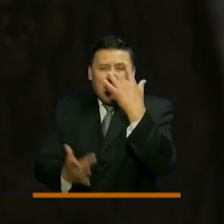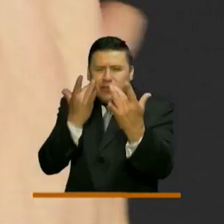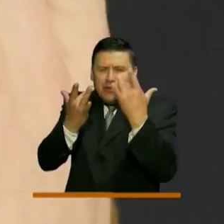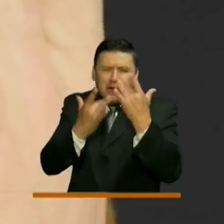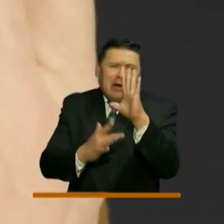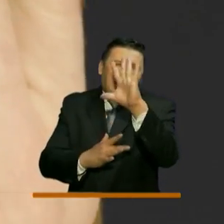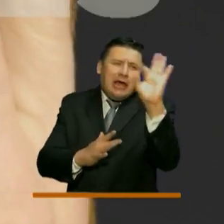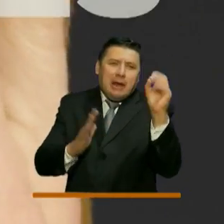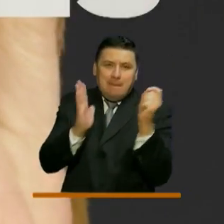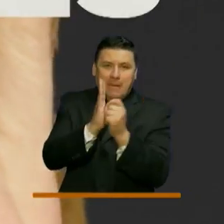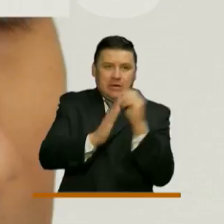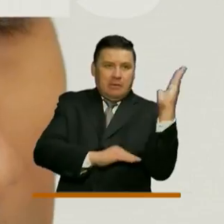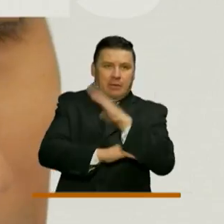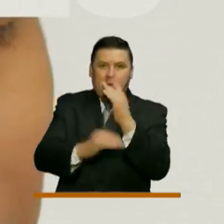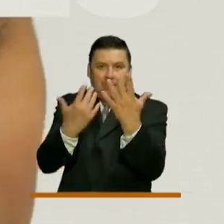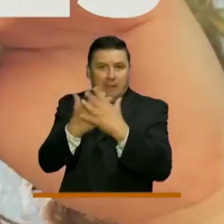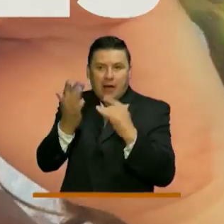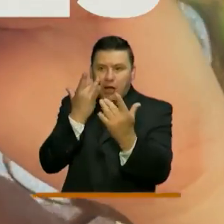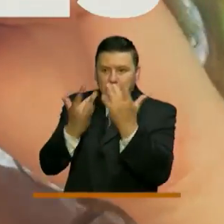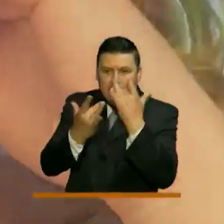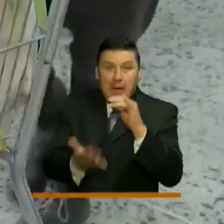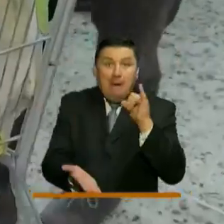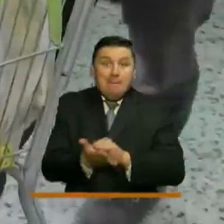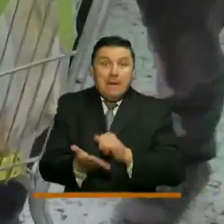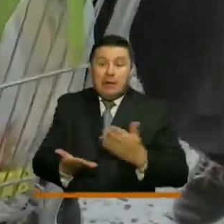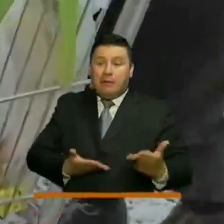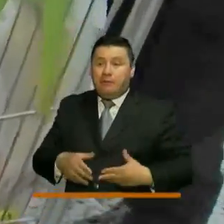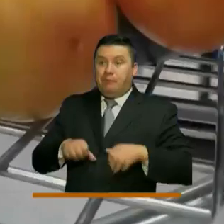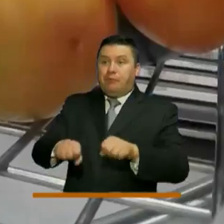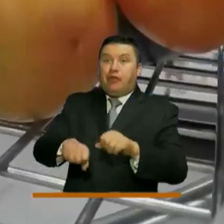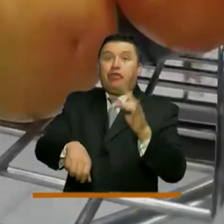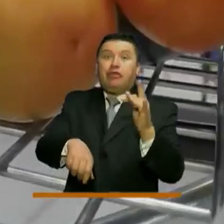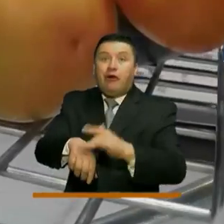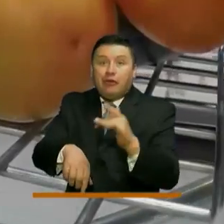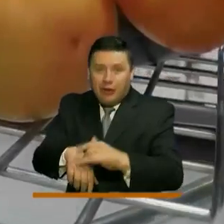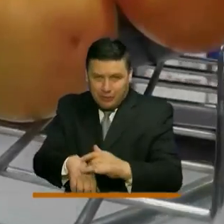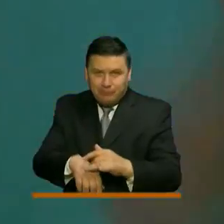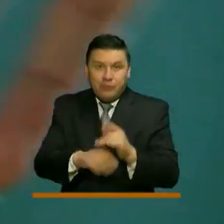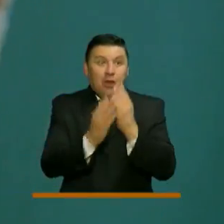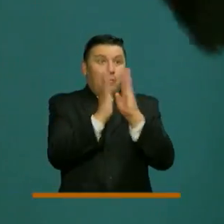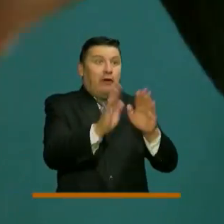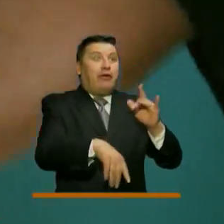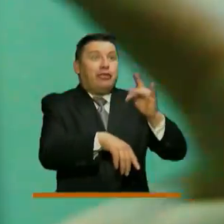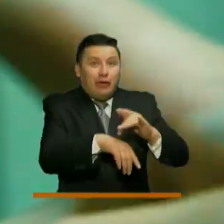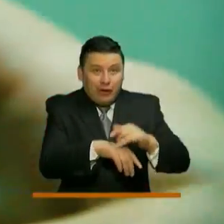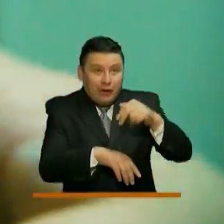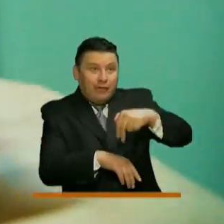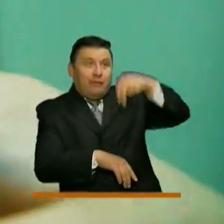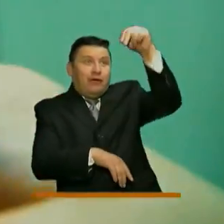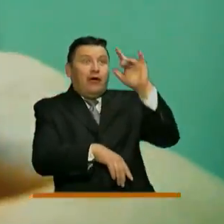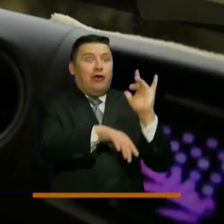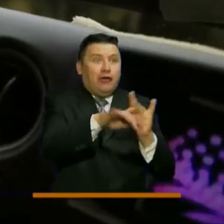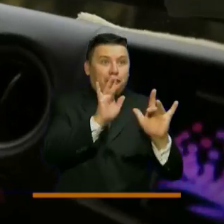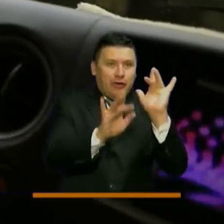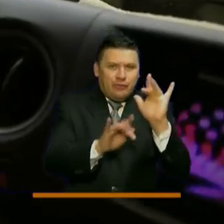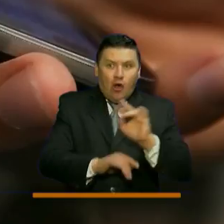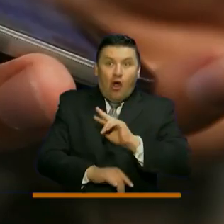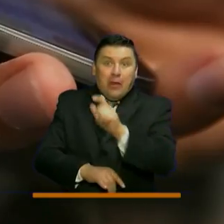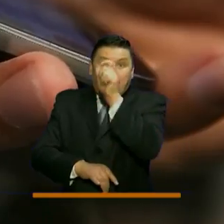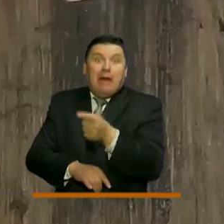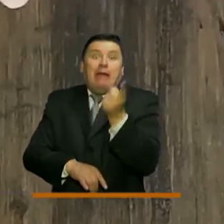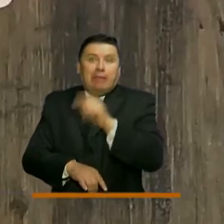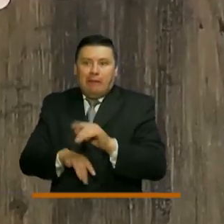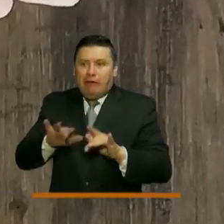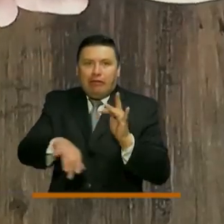Tocas la cara más de 500 veces al día con tus manos, las mismas que tocaron el carrito en el supermercado, y la puerta, y el ascensor, y todo lo que